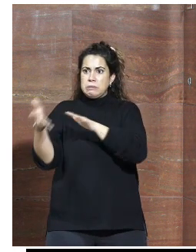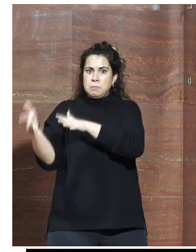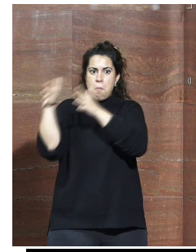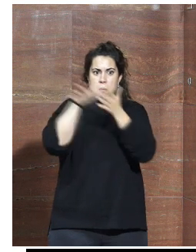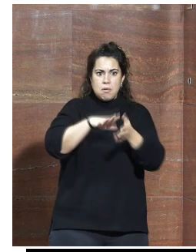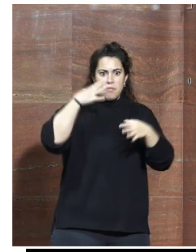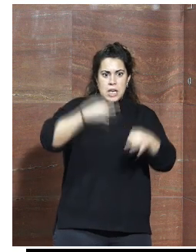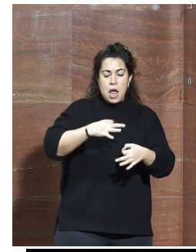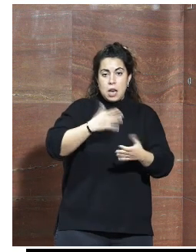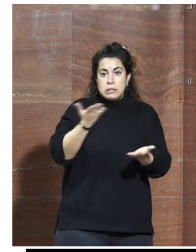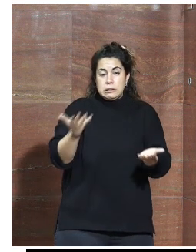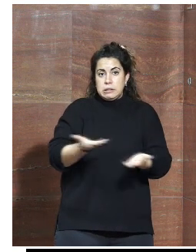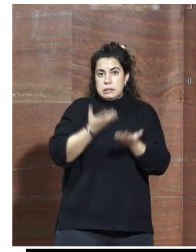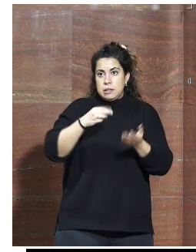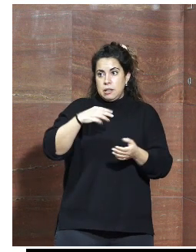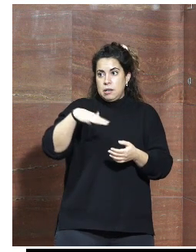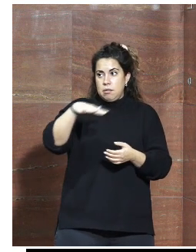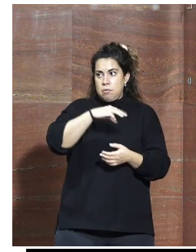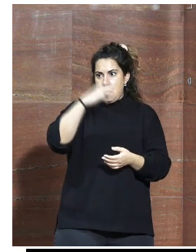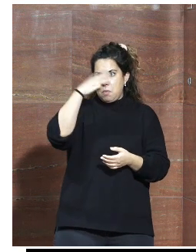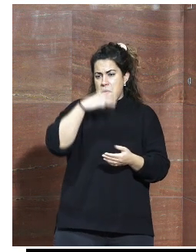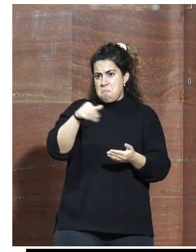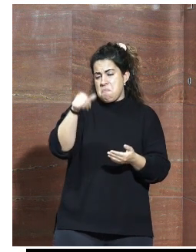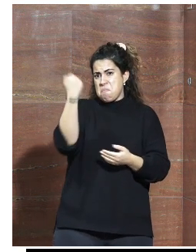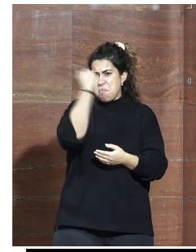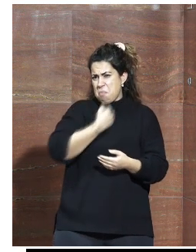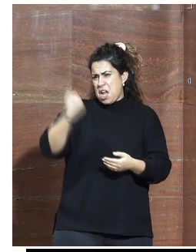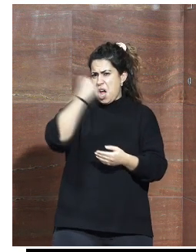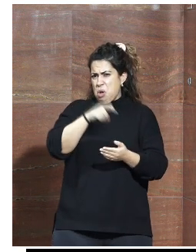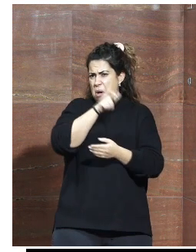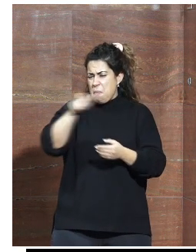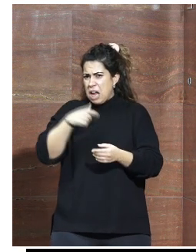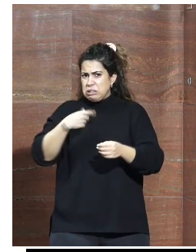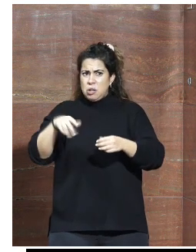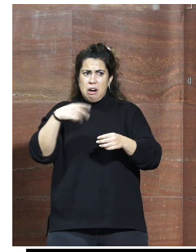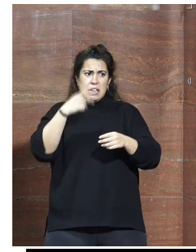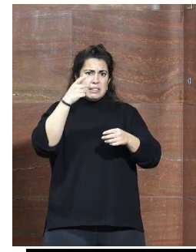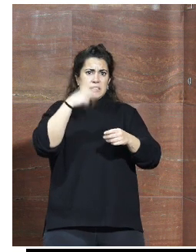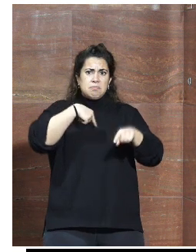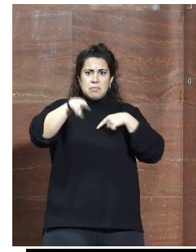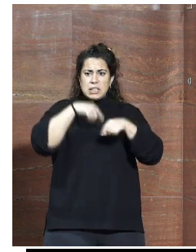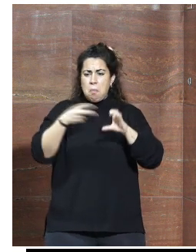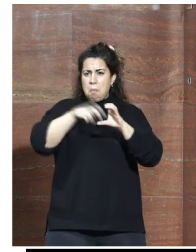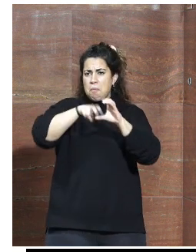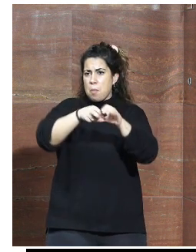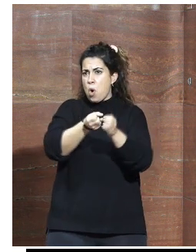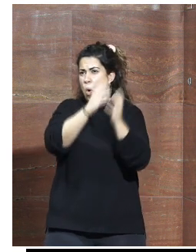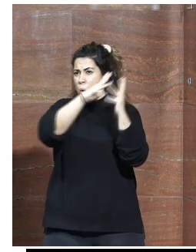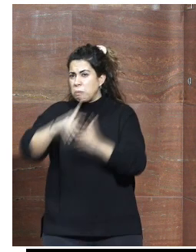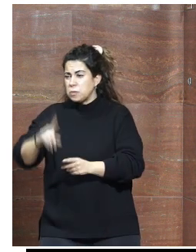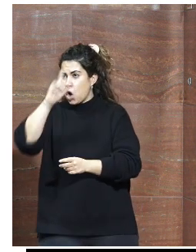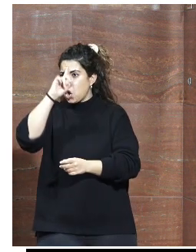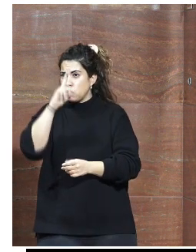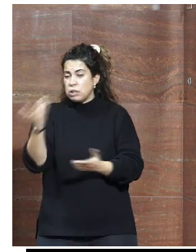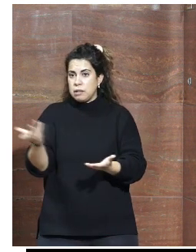es que no sé cuántos millones de habitantes el transporte público mueve al día. Creo que me decían en aquel momento que eran aproximadamente unos 30 o 40